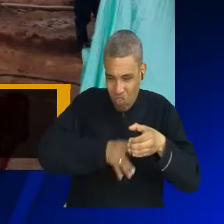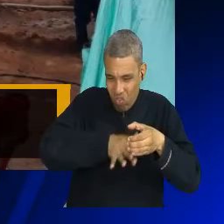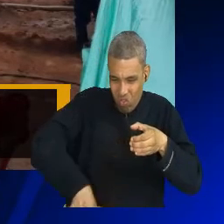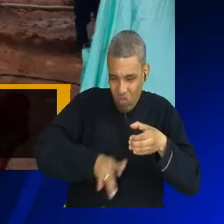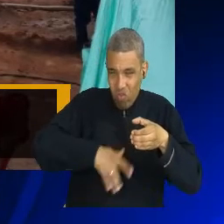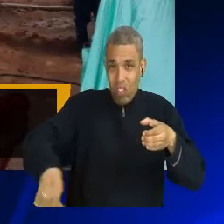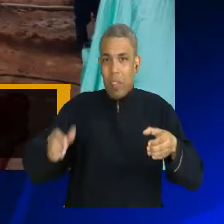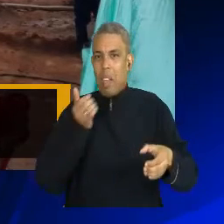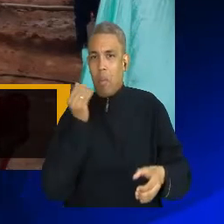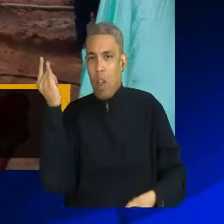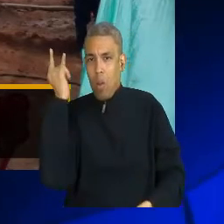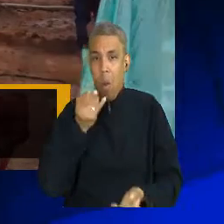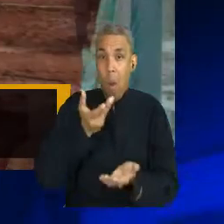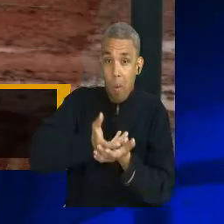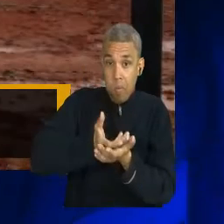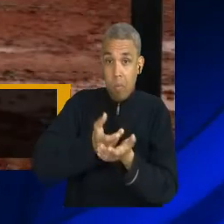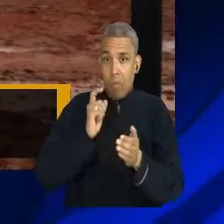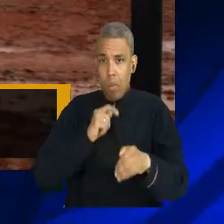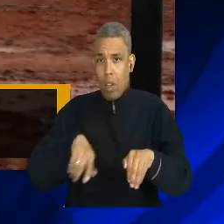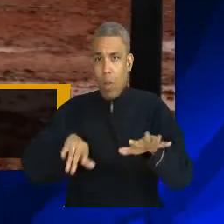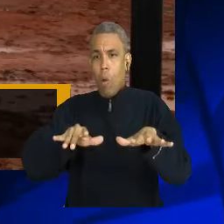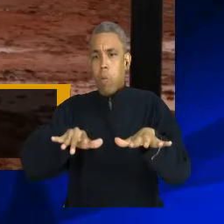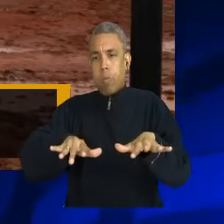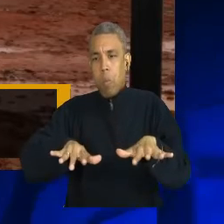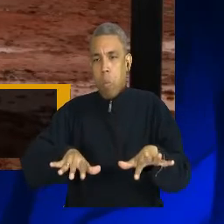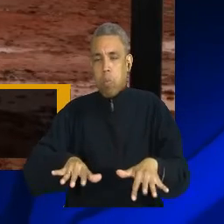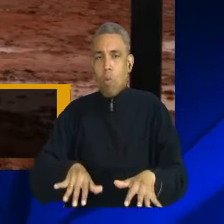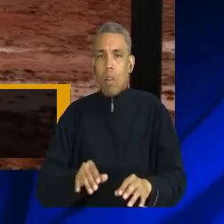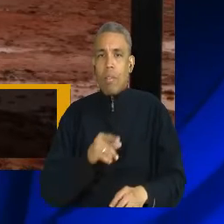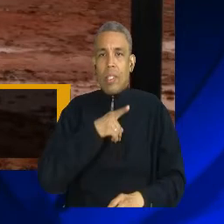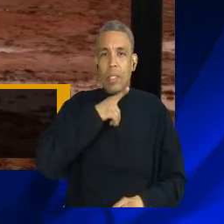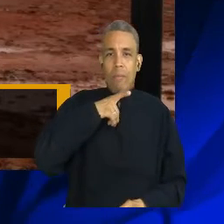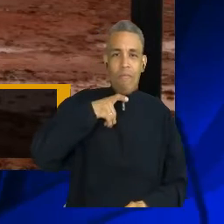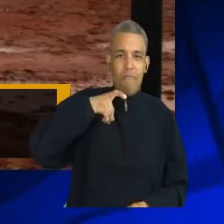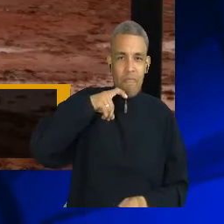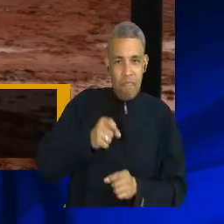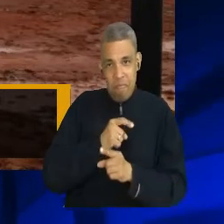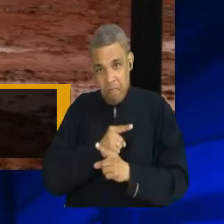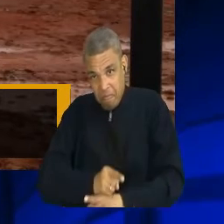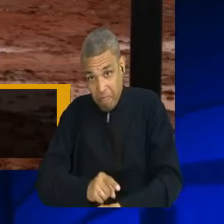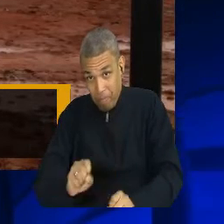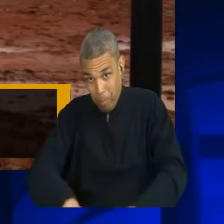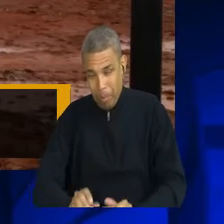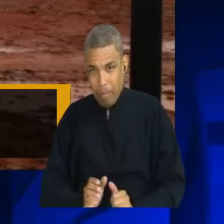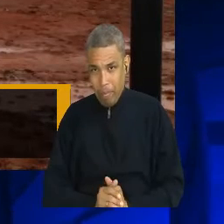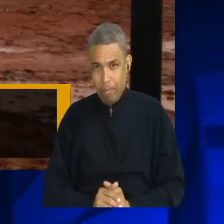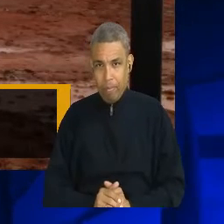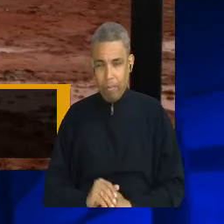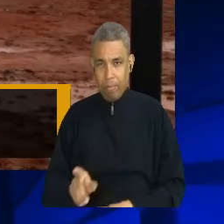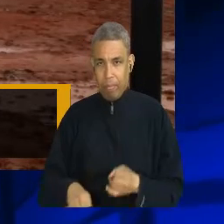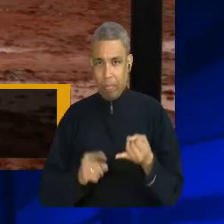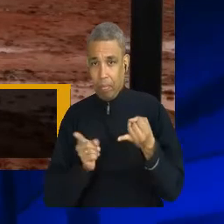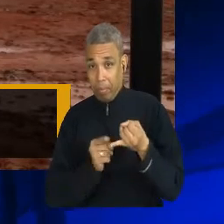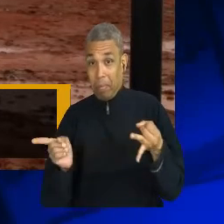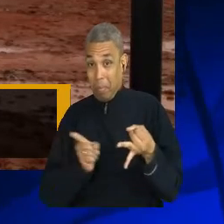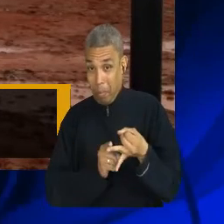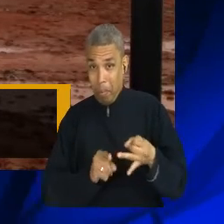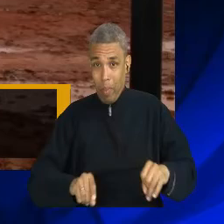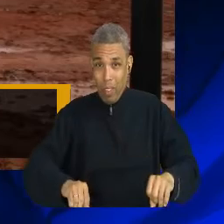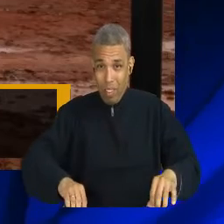a la cancha. Tenemos lo que es un cerramiento, la adecuación o la reconstrucción de todas las graderías que